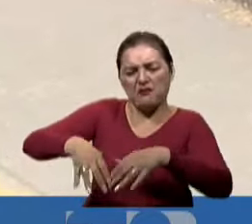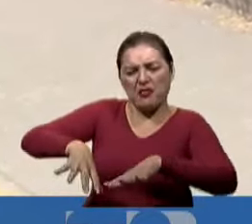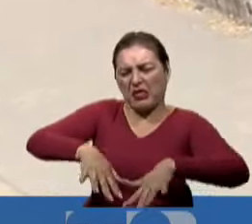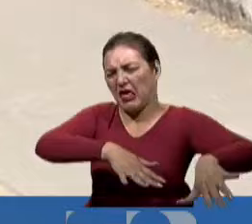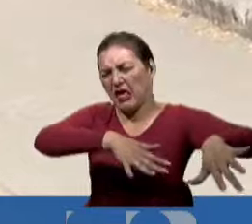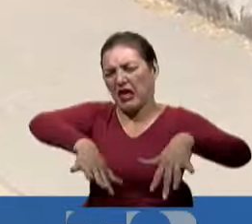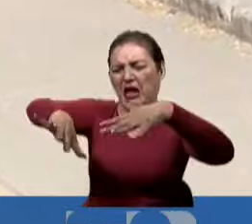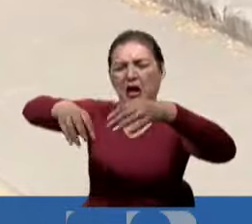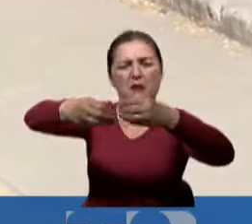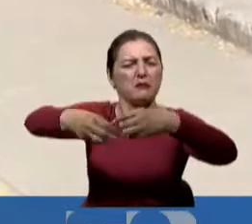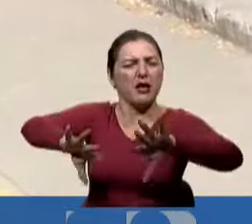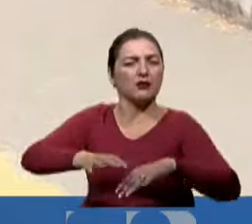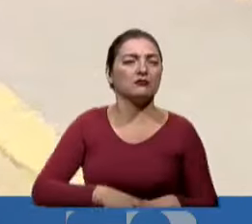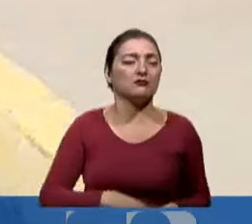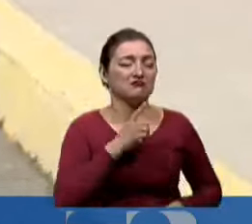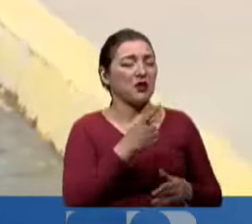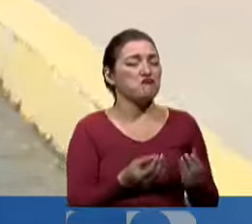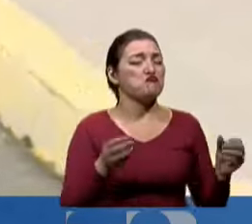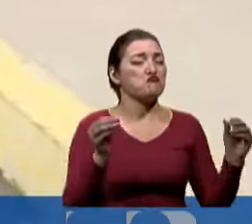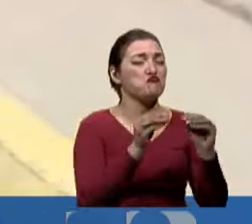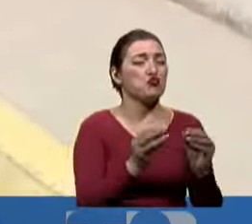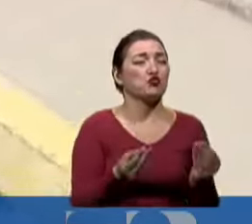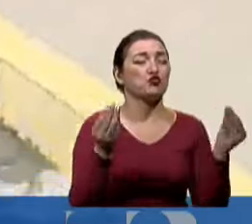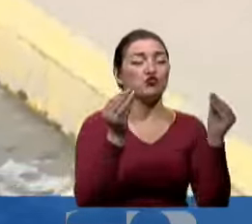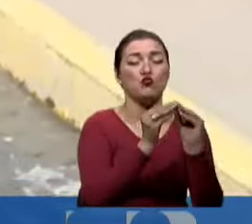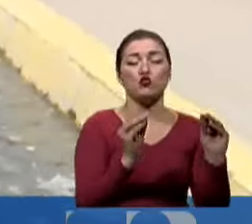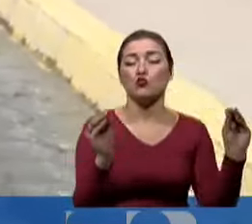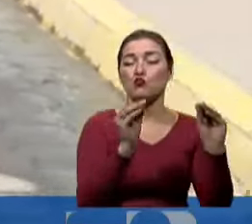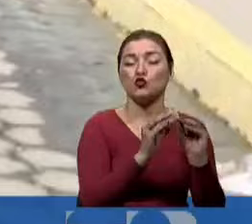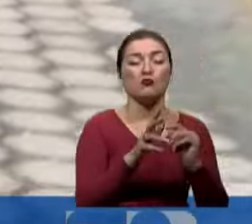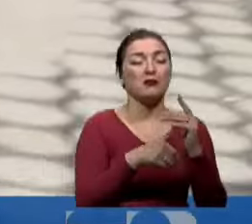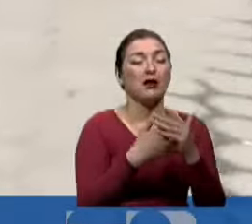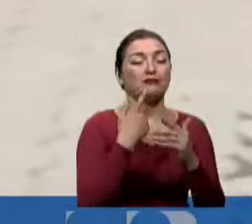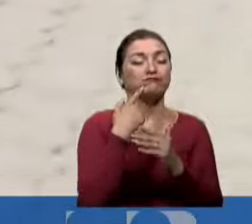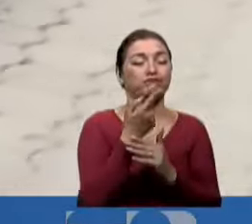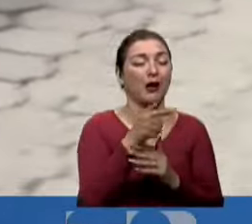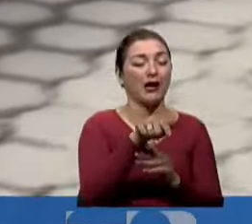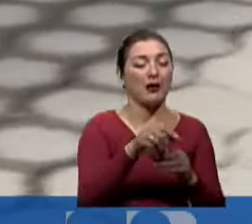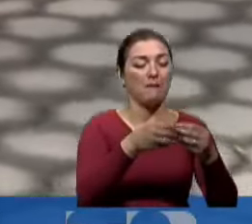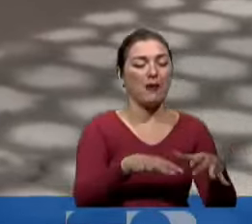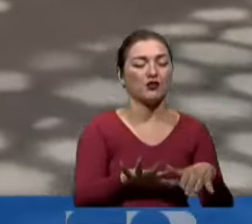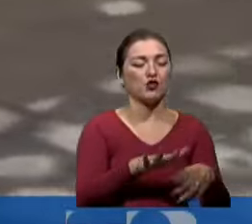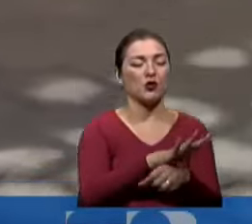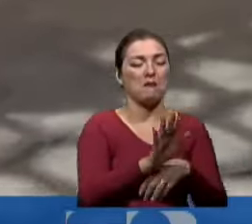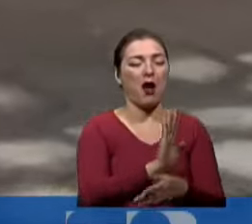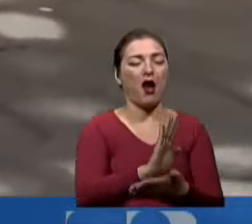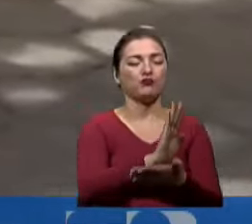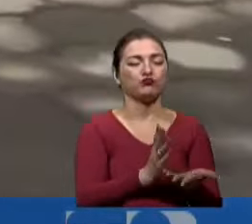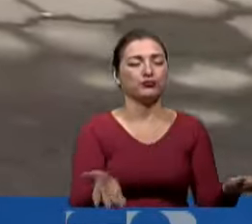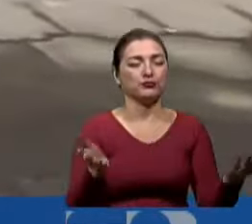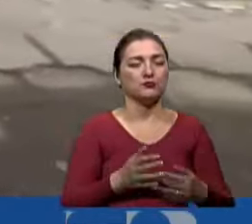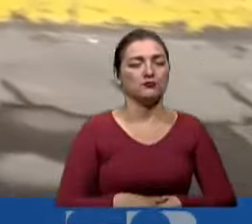sí, es demasiada cantidad de agua que sale, un desperdicio total para nosotros aquí en el barrio. Todo